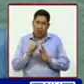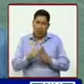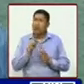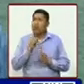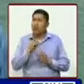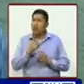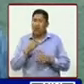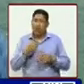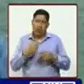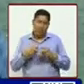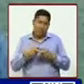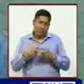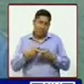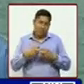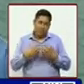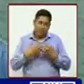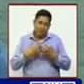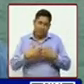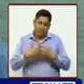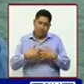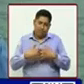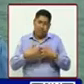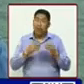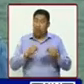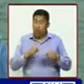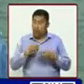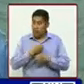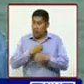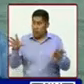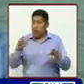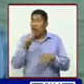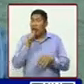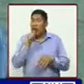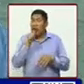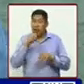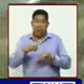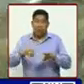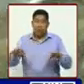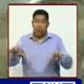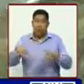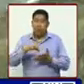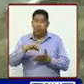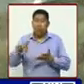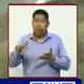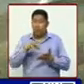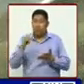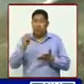de que ENDE pueda generar energía eléctrica, pero también nos da la garantía de que podamos suministrar agua para consumo y riego principalmente.